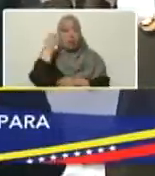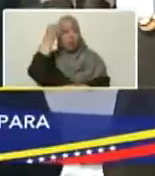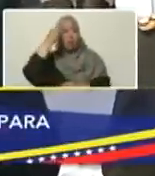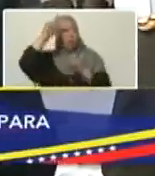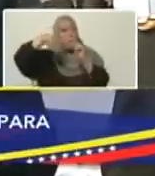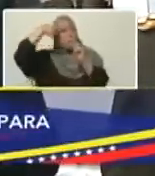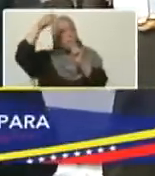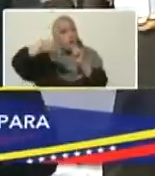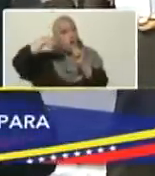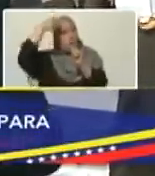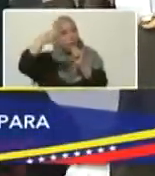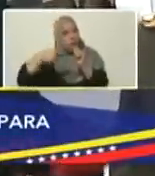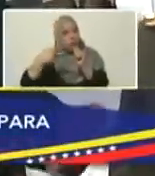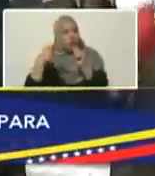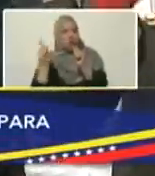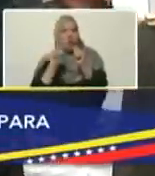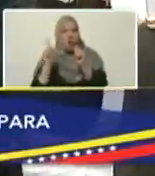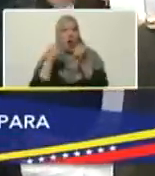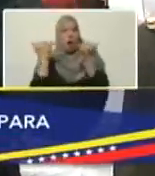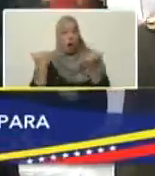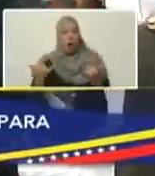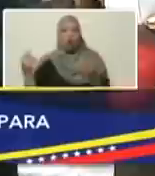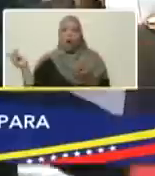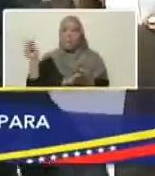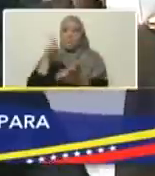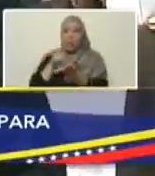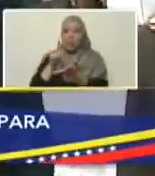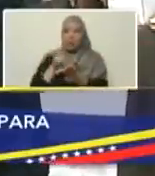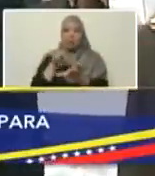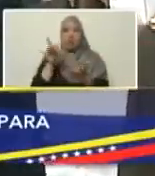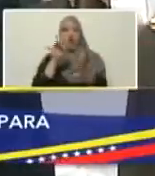para cuidarnos, bueno, el tapaboca,